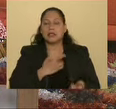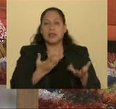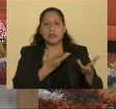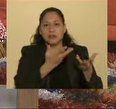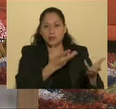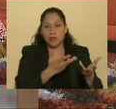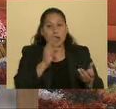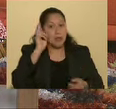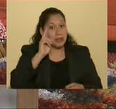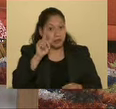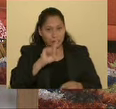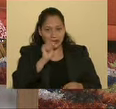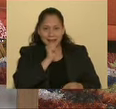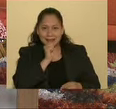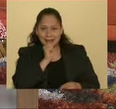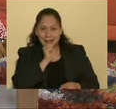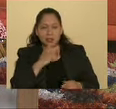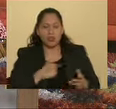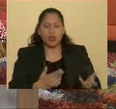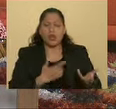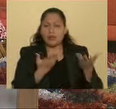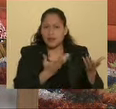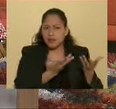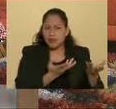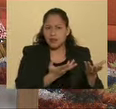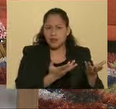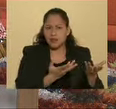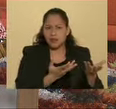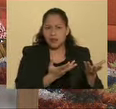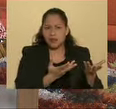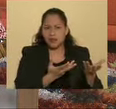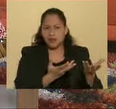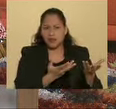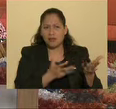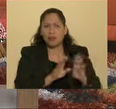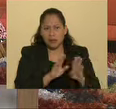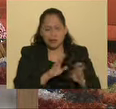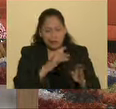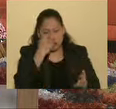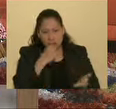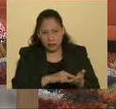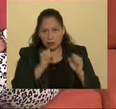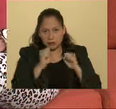no la adicción. Sí. Entonces, deseo, pero cuando tú se lo muestras, se convence.